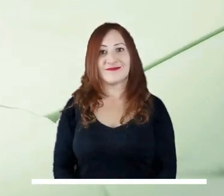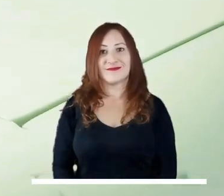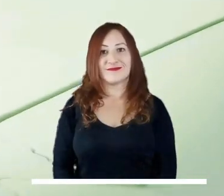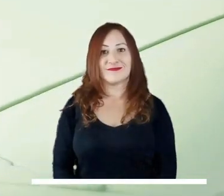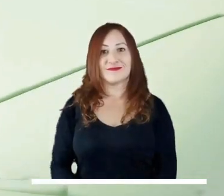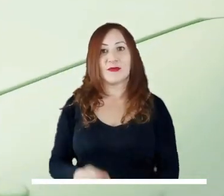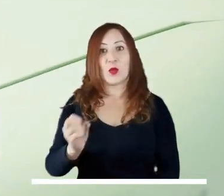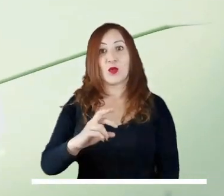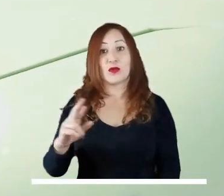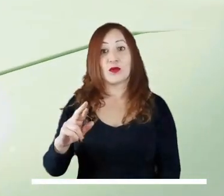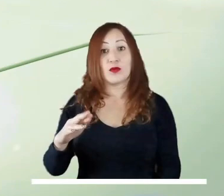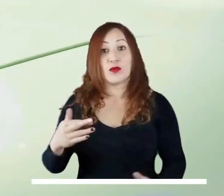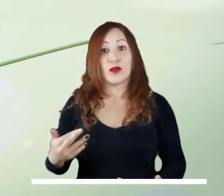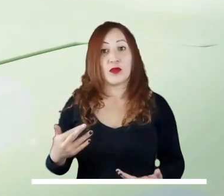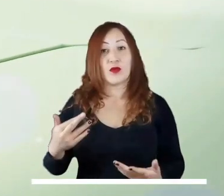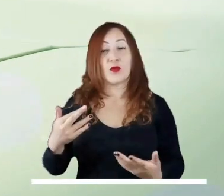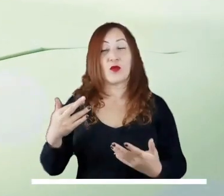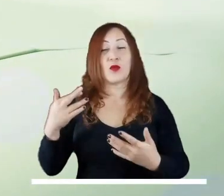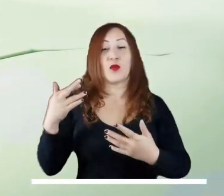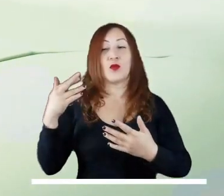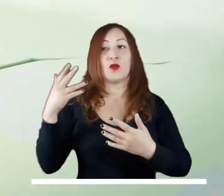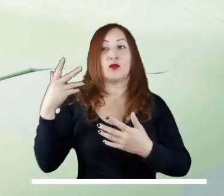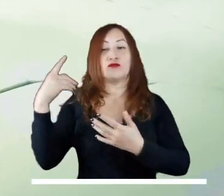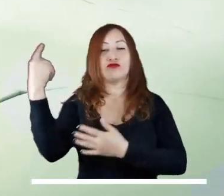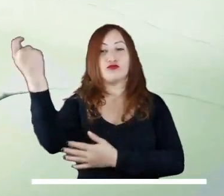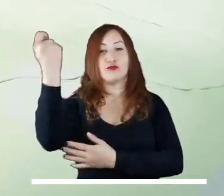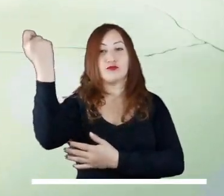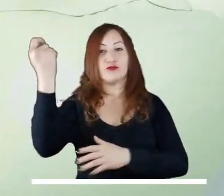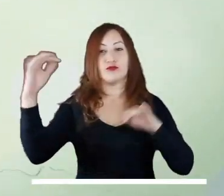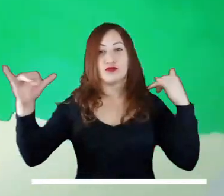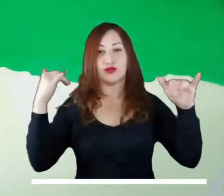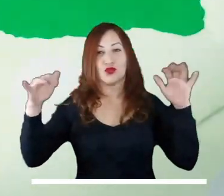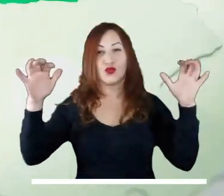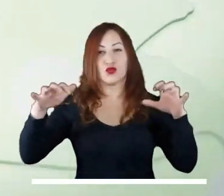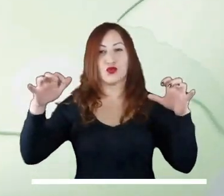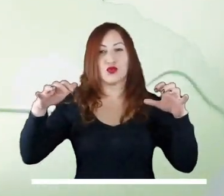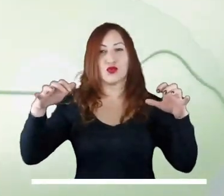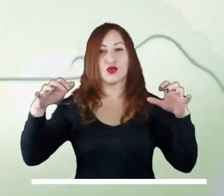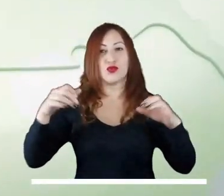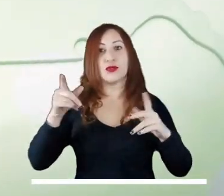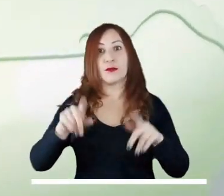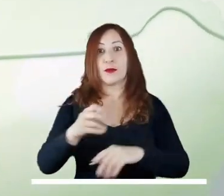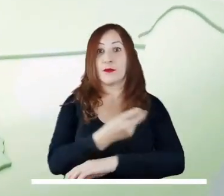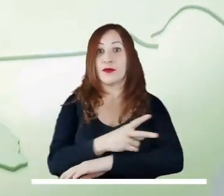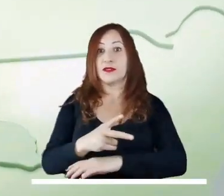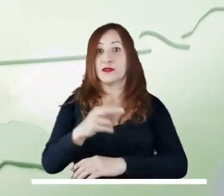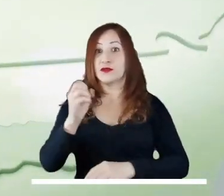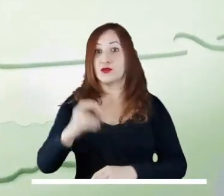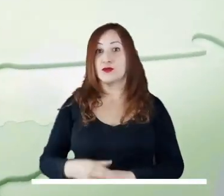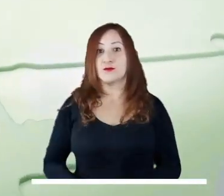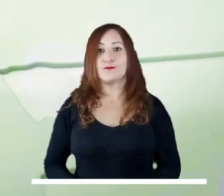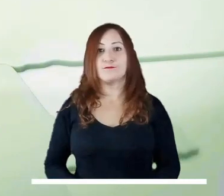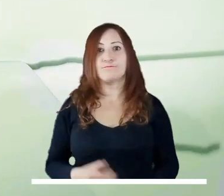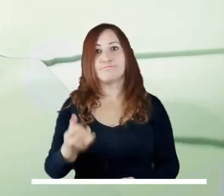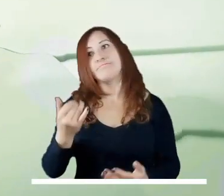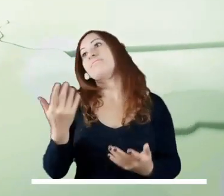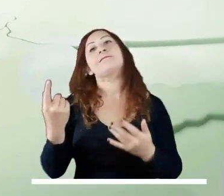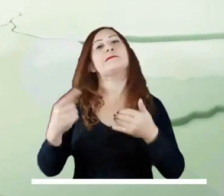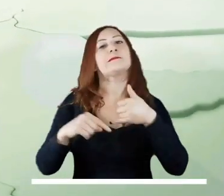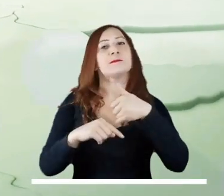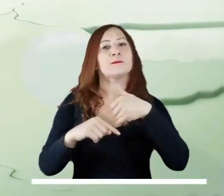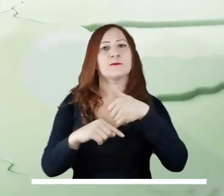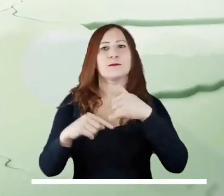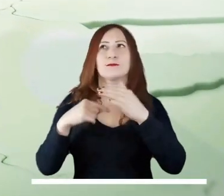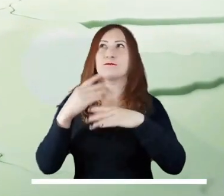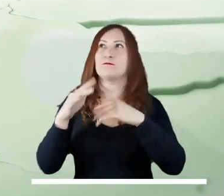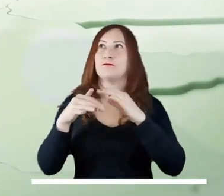Cafetero, Cundinamarca, Boyacá, Tolima, Huila y las montañas de Valle del Cauca y Cauca. Las nubes y las lluvias de la Orinoquía se